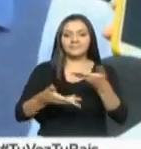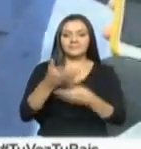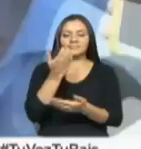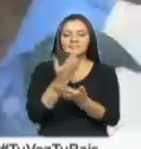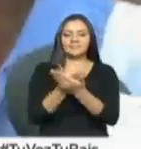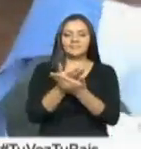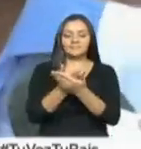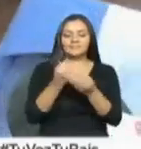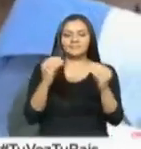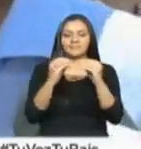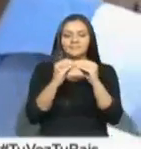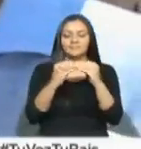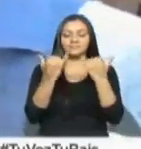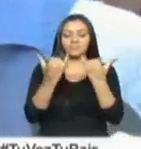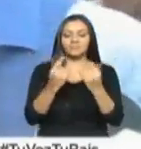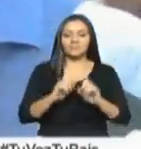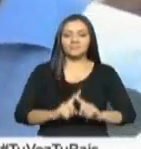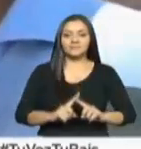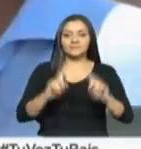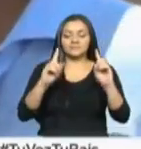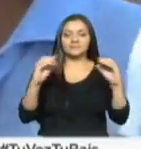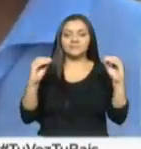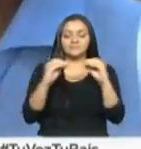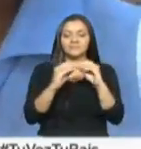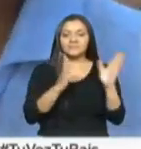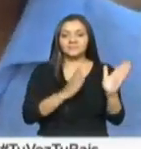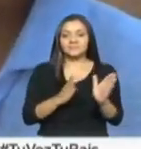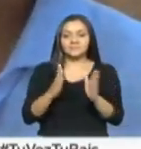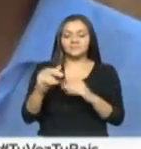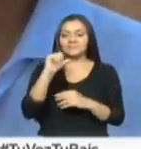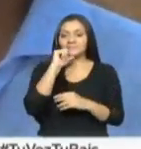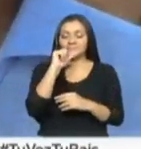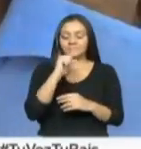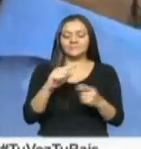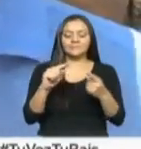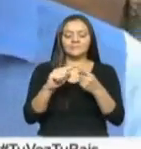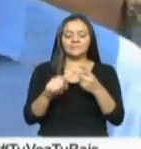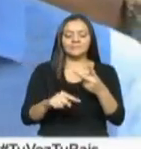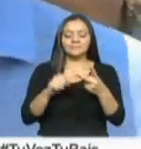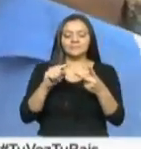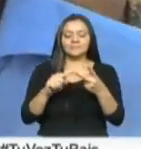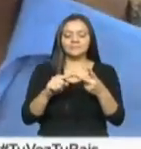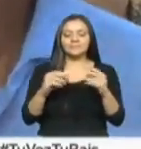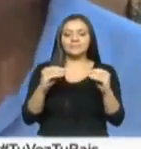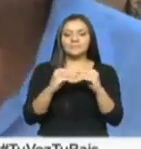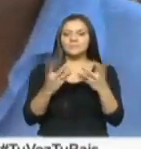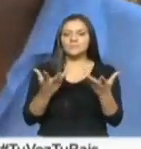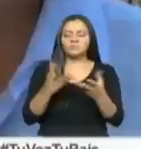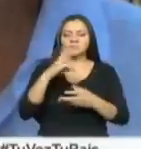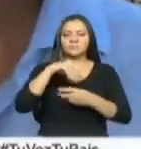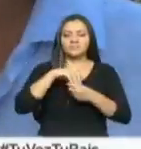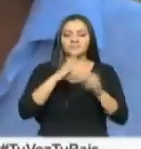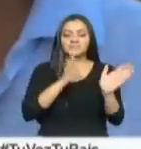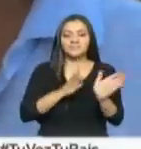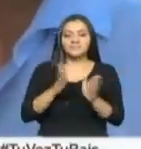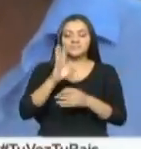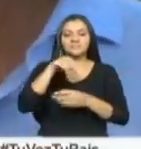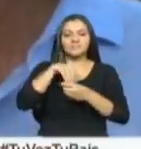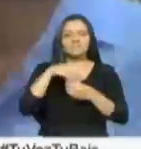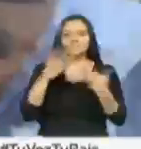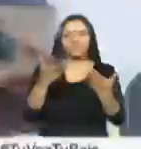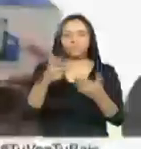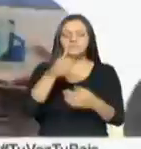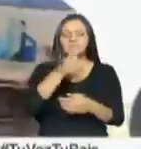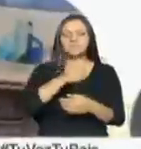va a generar. Esa es la diferencia entre la falta de planificación y lo que hacemos nosotros planificado, y en este caso con el sector